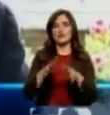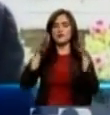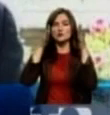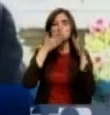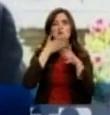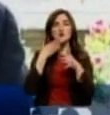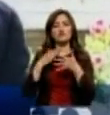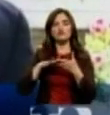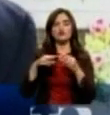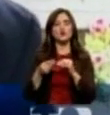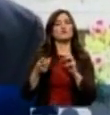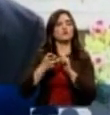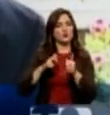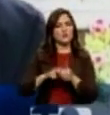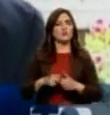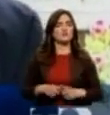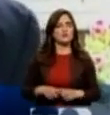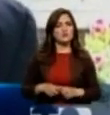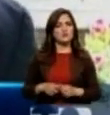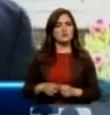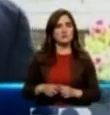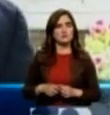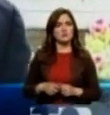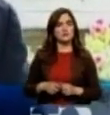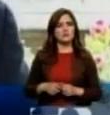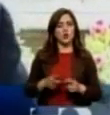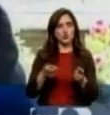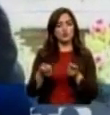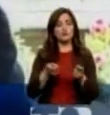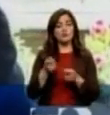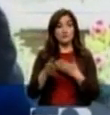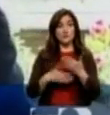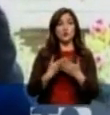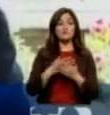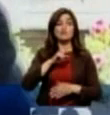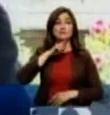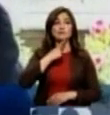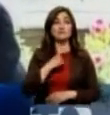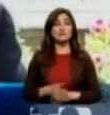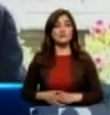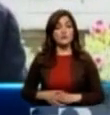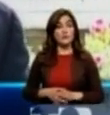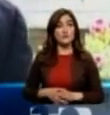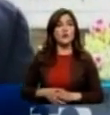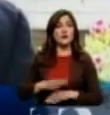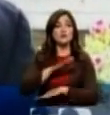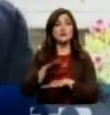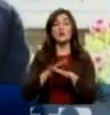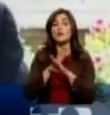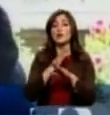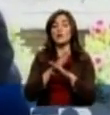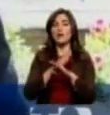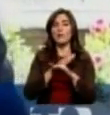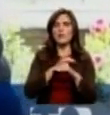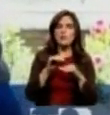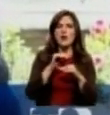de la mejor forma este problema, que, como les digo, tiene que ser manejado con toda la seriedad del caso. Se está hablando de